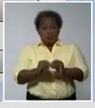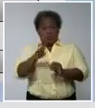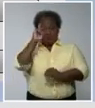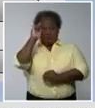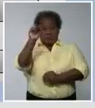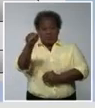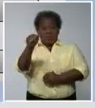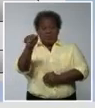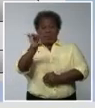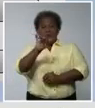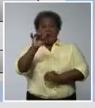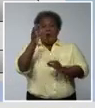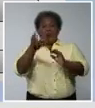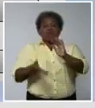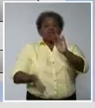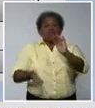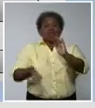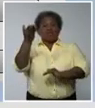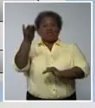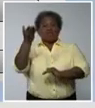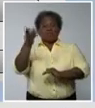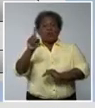también elevado,